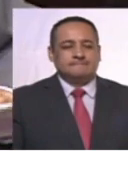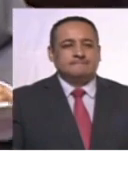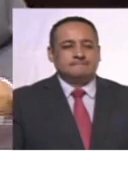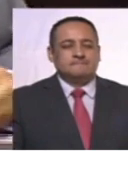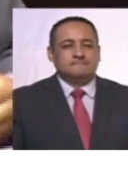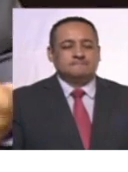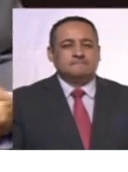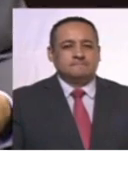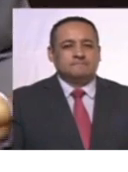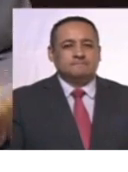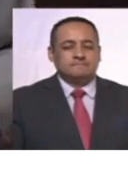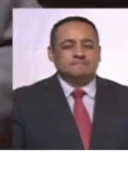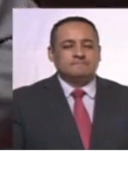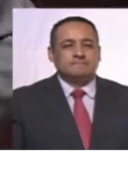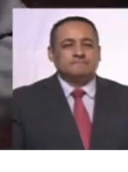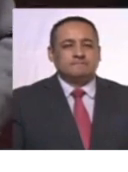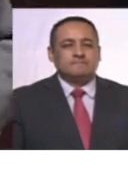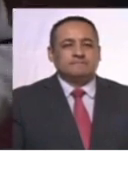Y